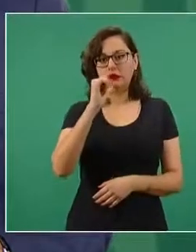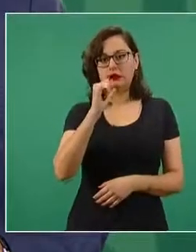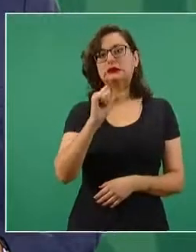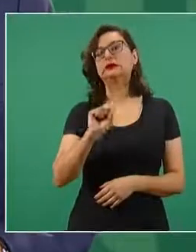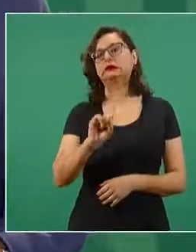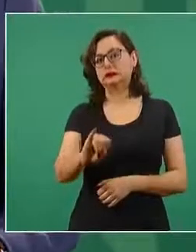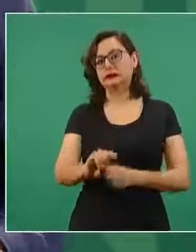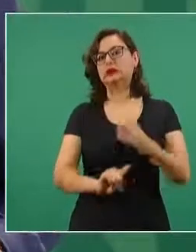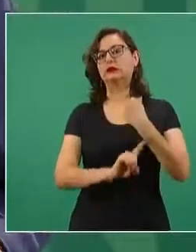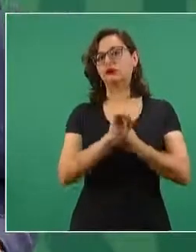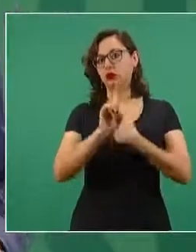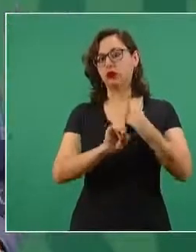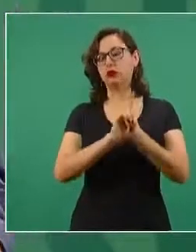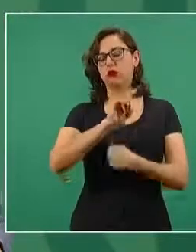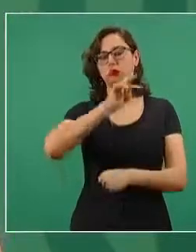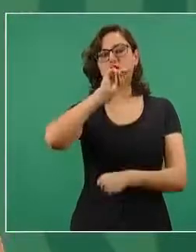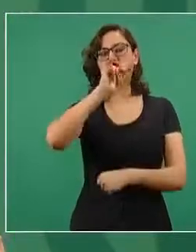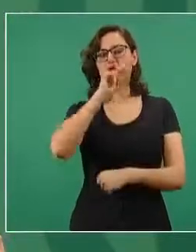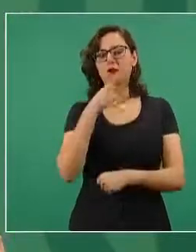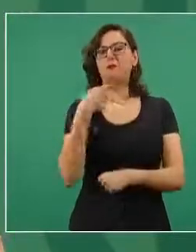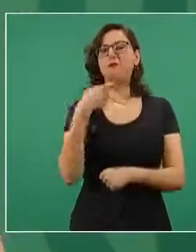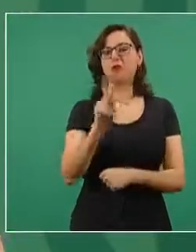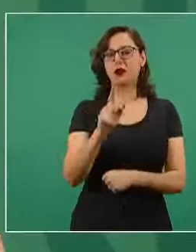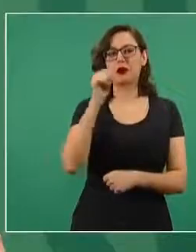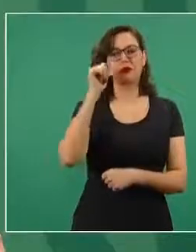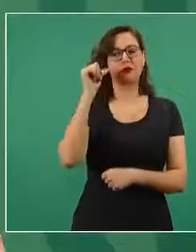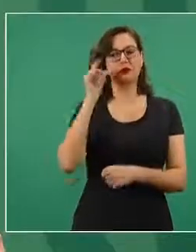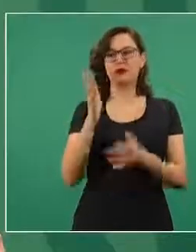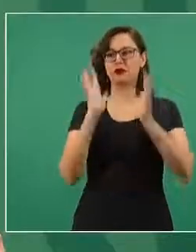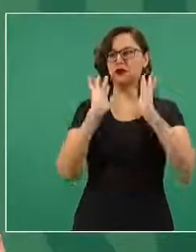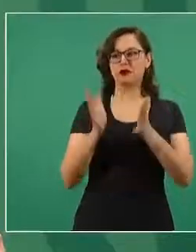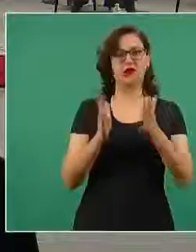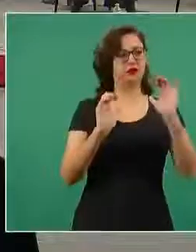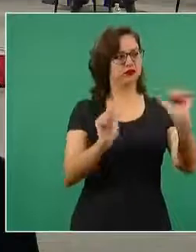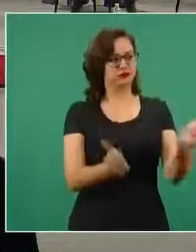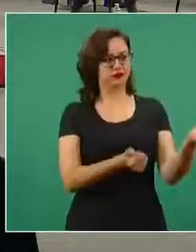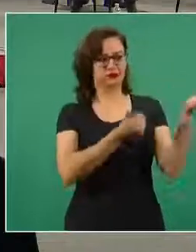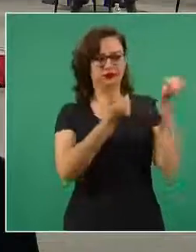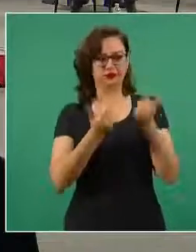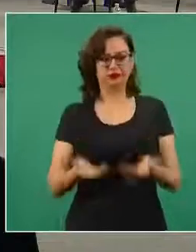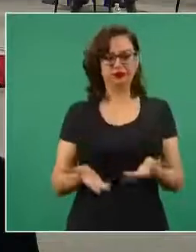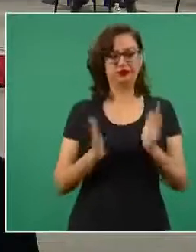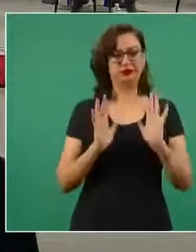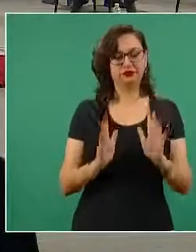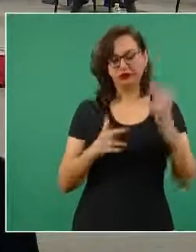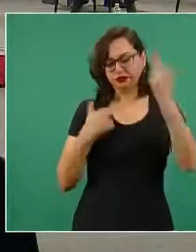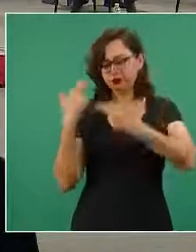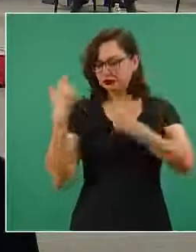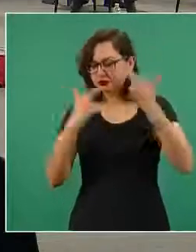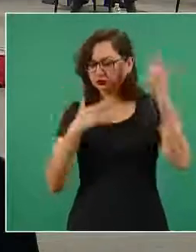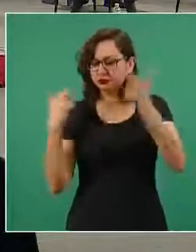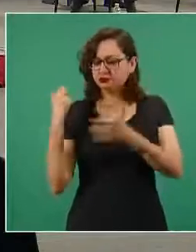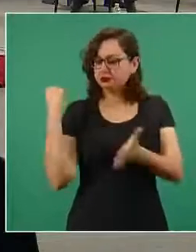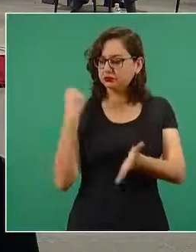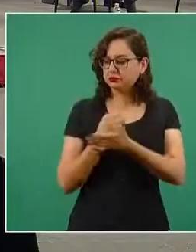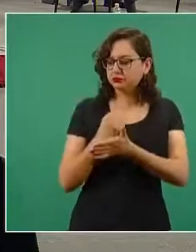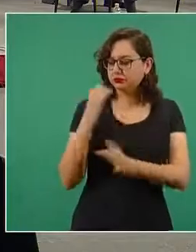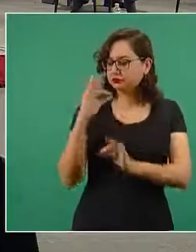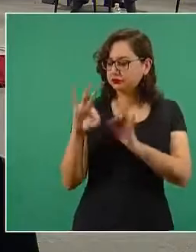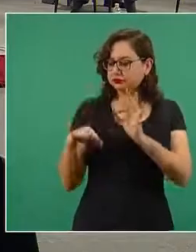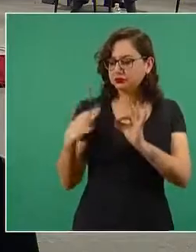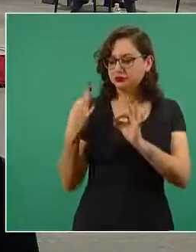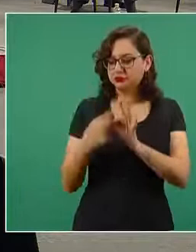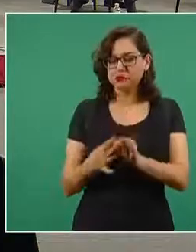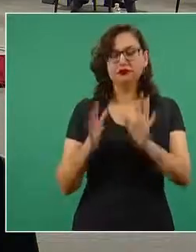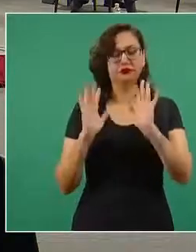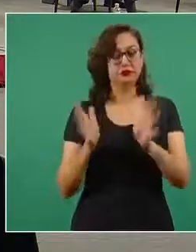a aplicar. Incluso ya se distribuyeron del país, no se aplican porque se